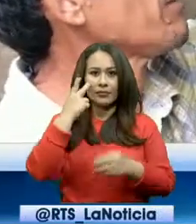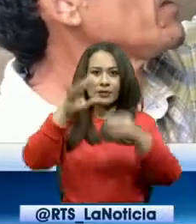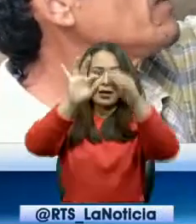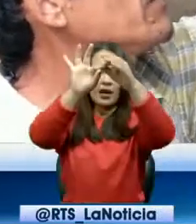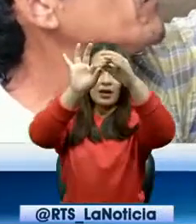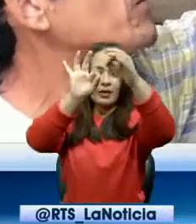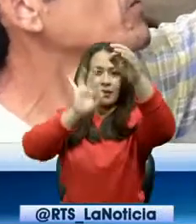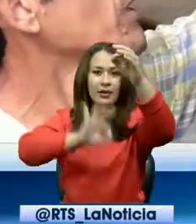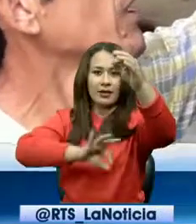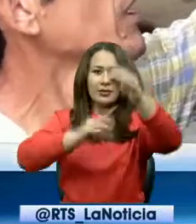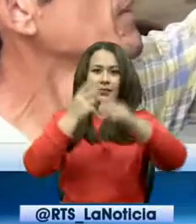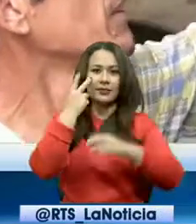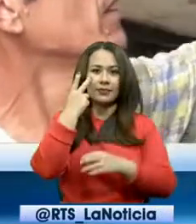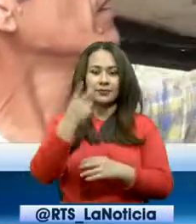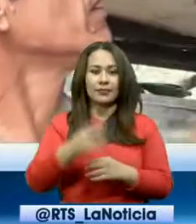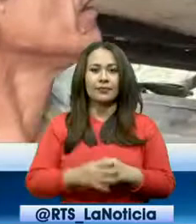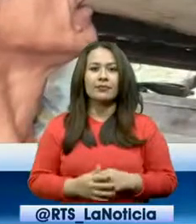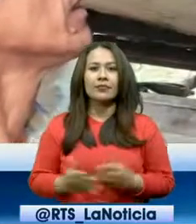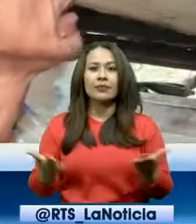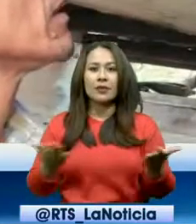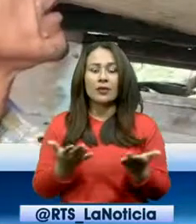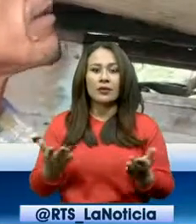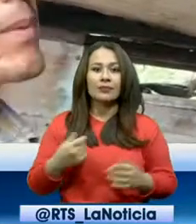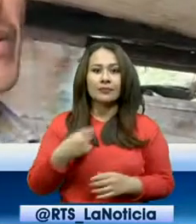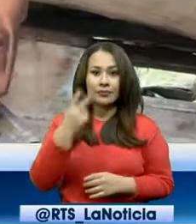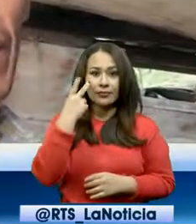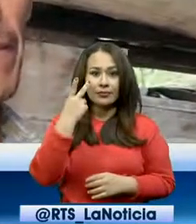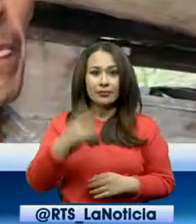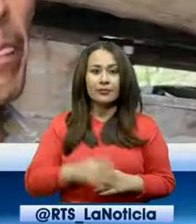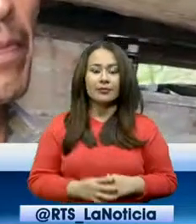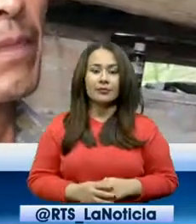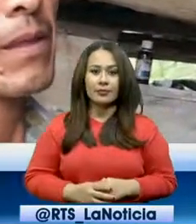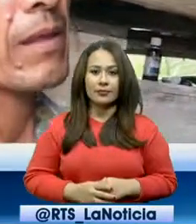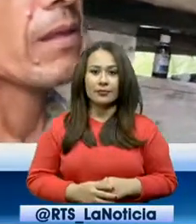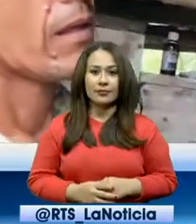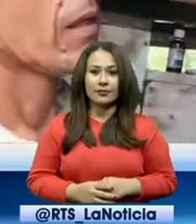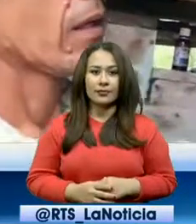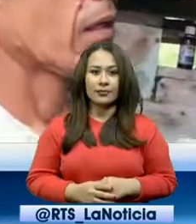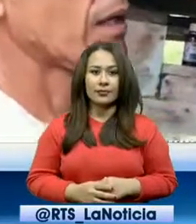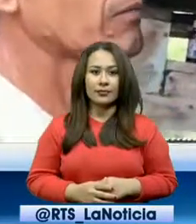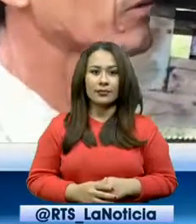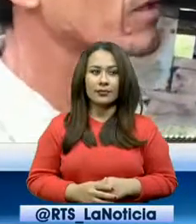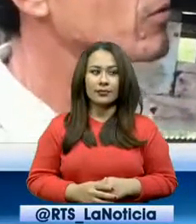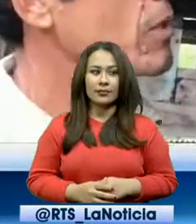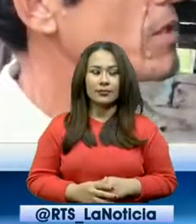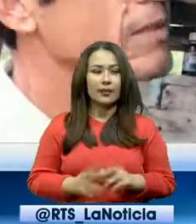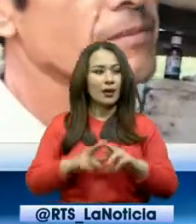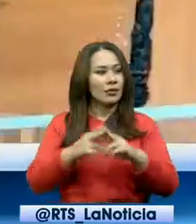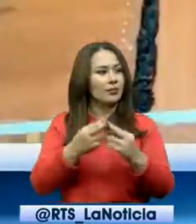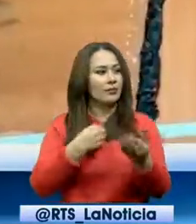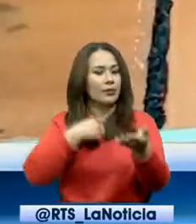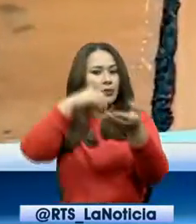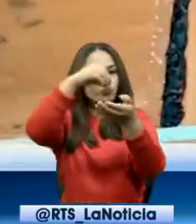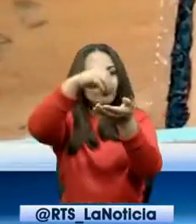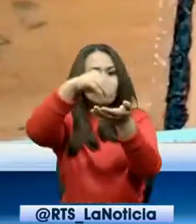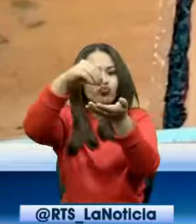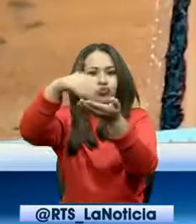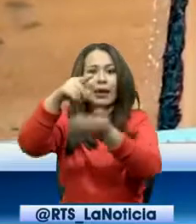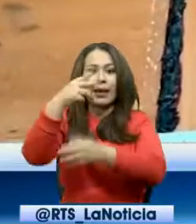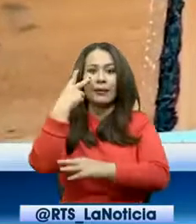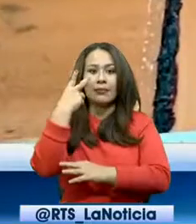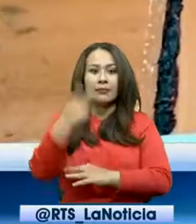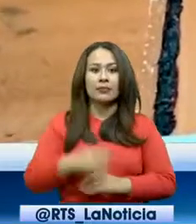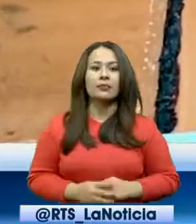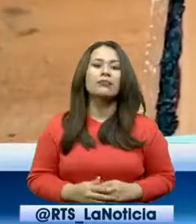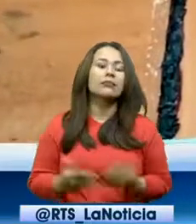la tapa protectora acá arriba y se empieza la labor de cosecha. Pero esta materia prima,